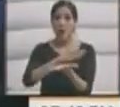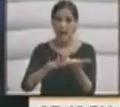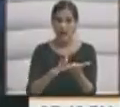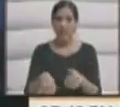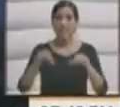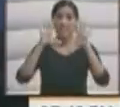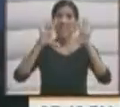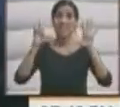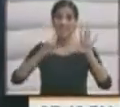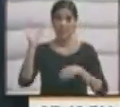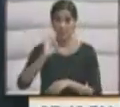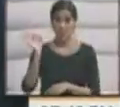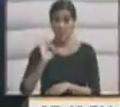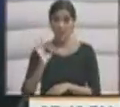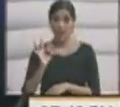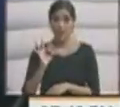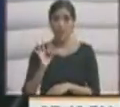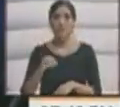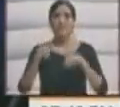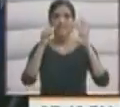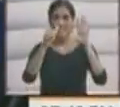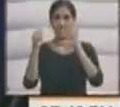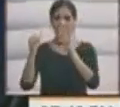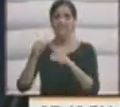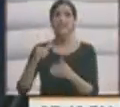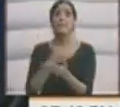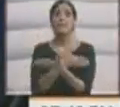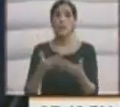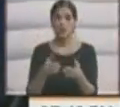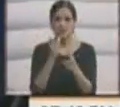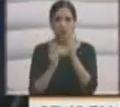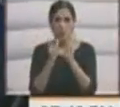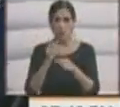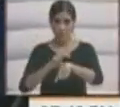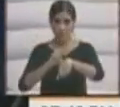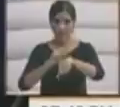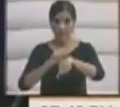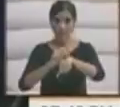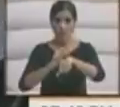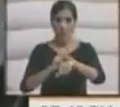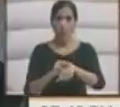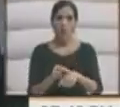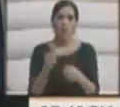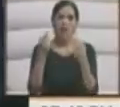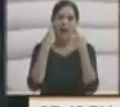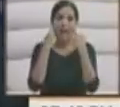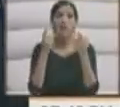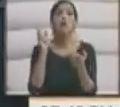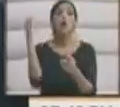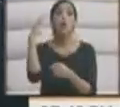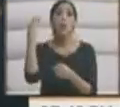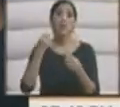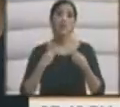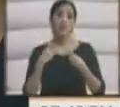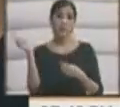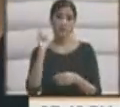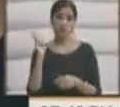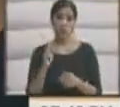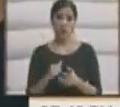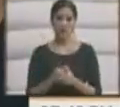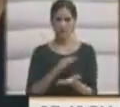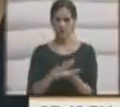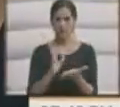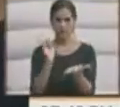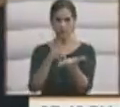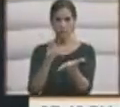17% de esos 66 millones de consultas son, esto sí, de colombianos que viven en Venezuela, 17%. Es